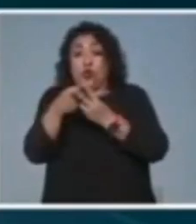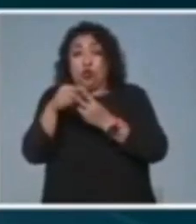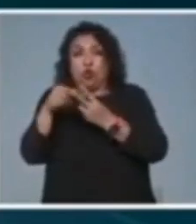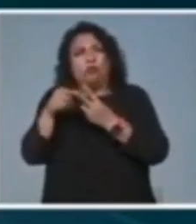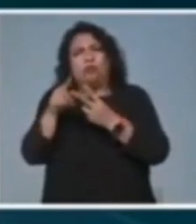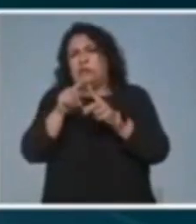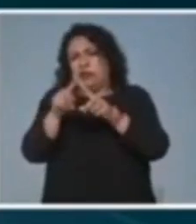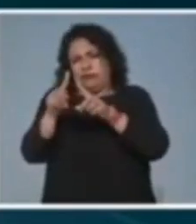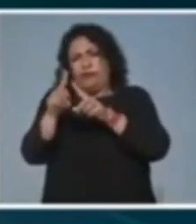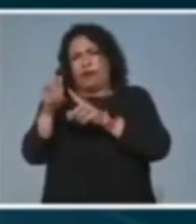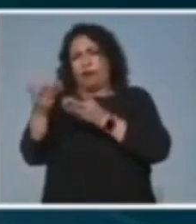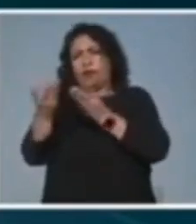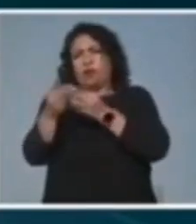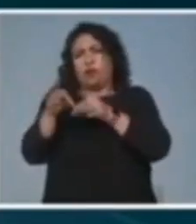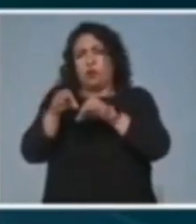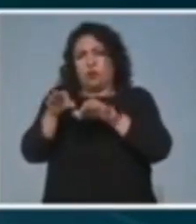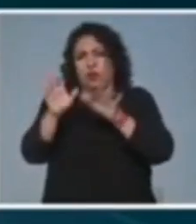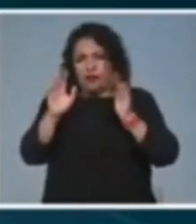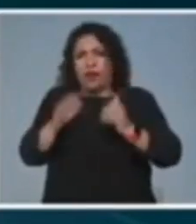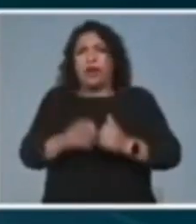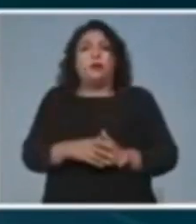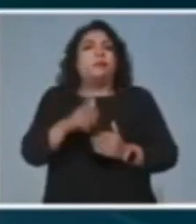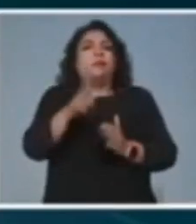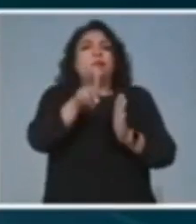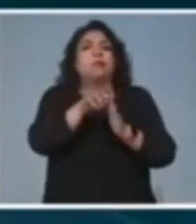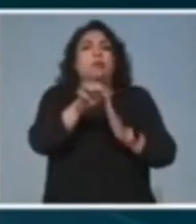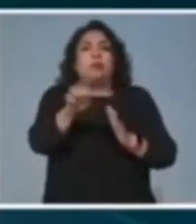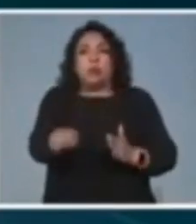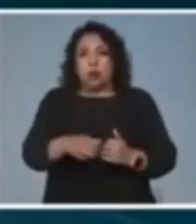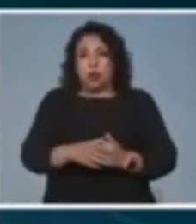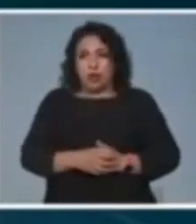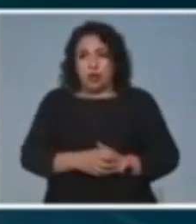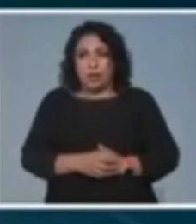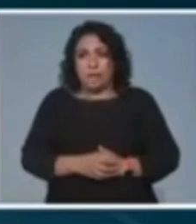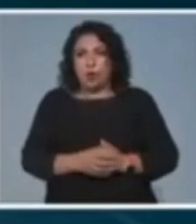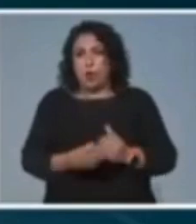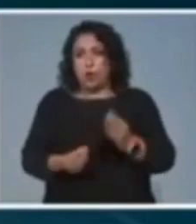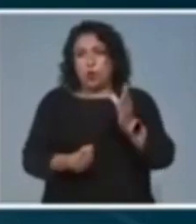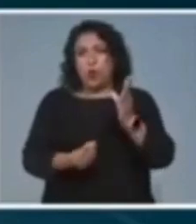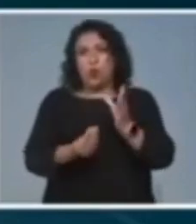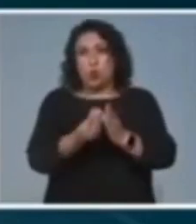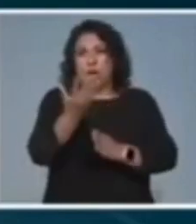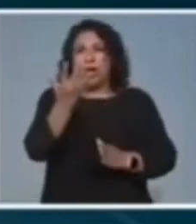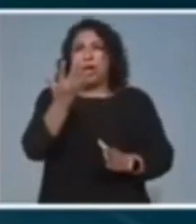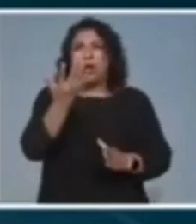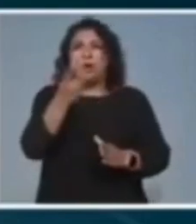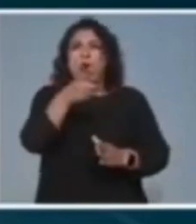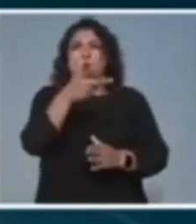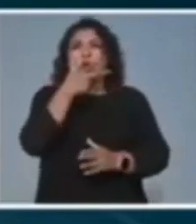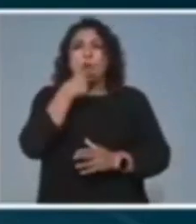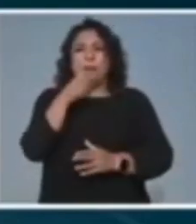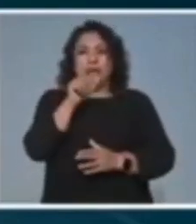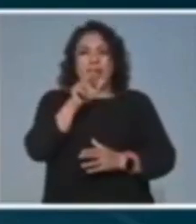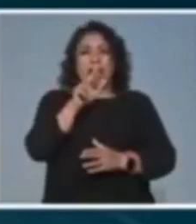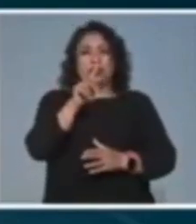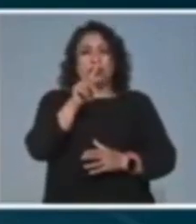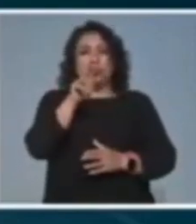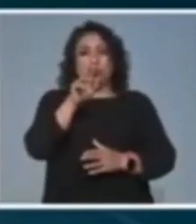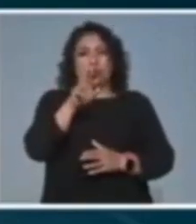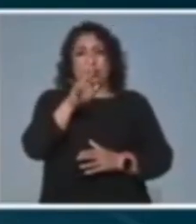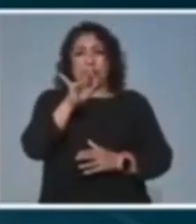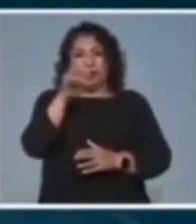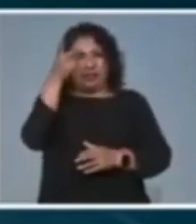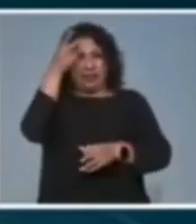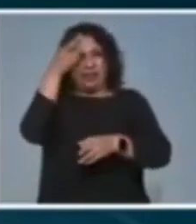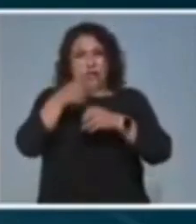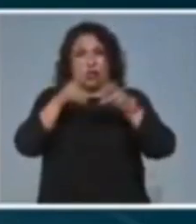trabajó varias cosas más. Por ejemplo, el debut de Arturo Ripstein como director,